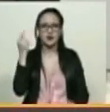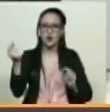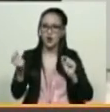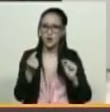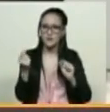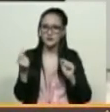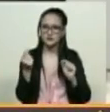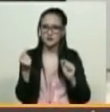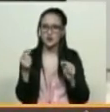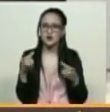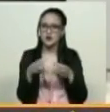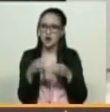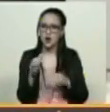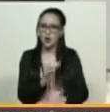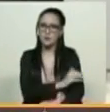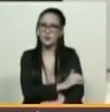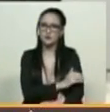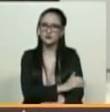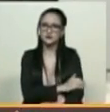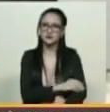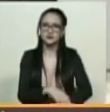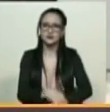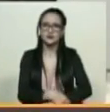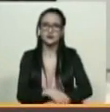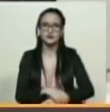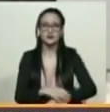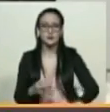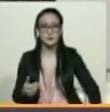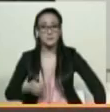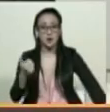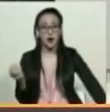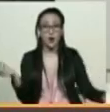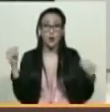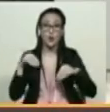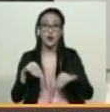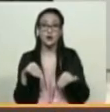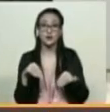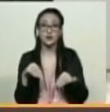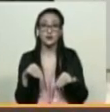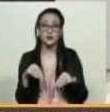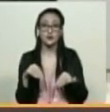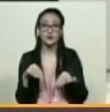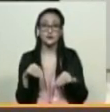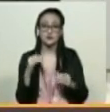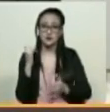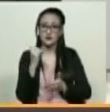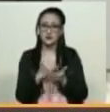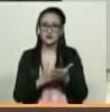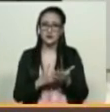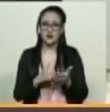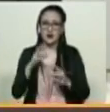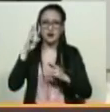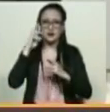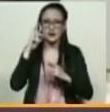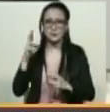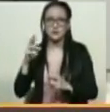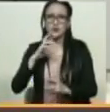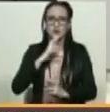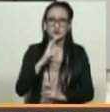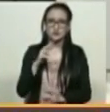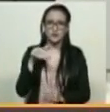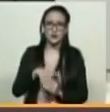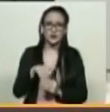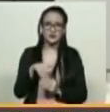que sostienen con la oposición y dentro del acuerdo podrían incluir algo relacionado con el respeto al resultado